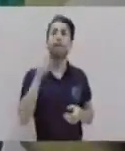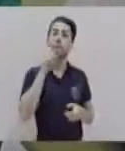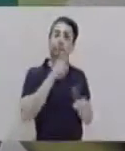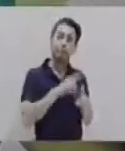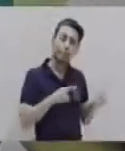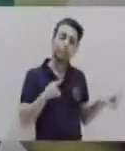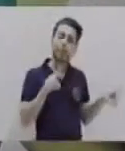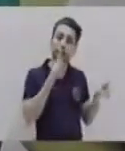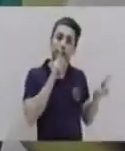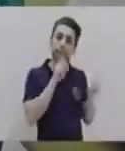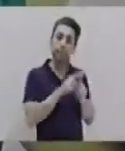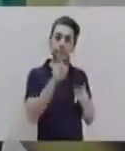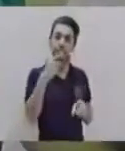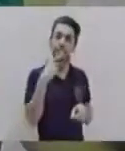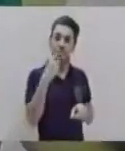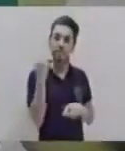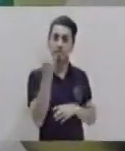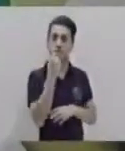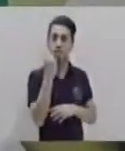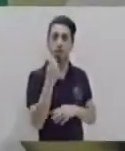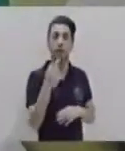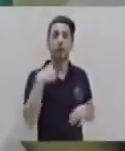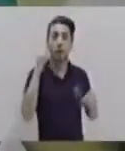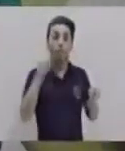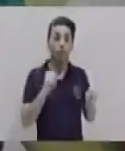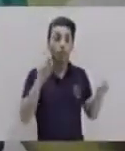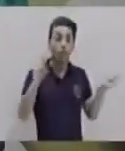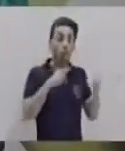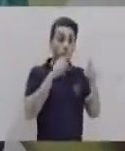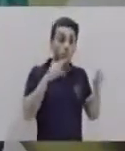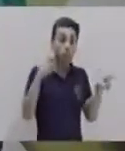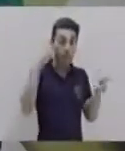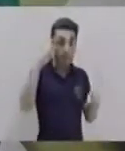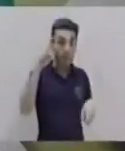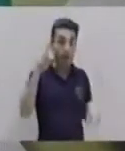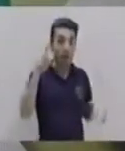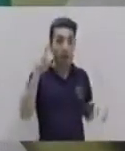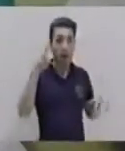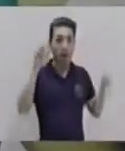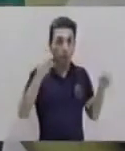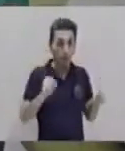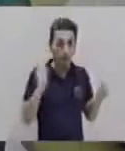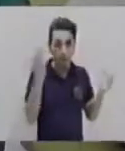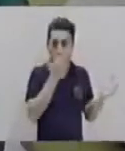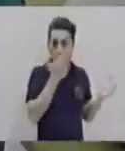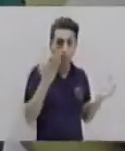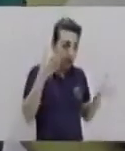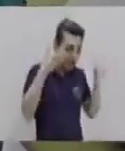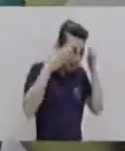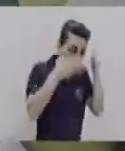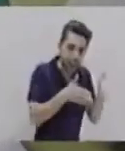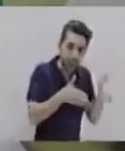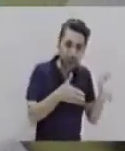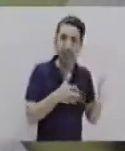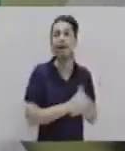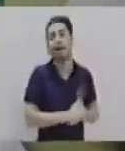tú decías algo muy importante. Nosotros podemos utilizar la música para poder estudiar. ¿Y tú sabes cuál es la mejor